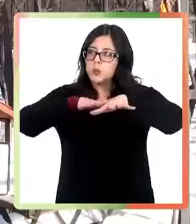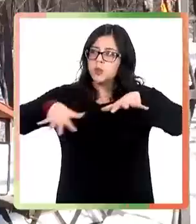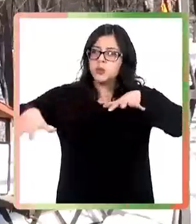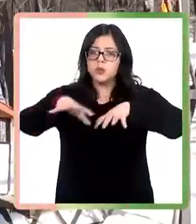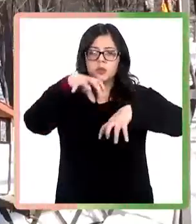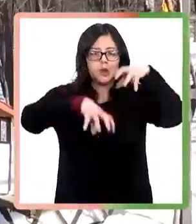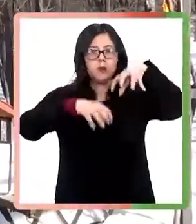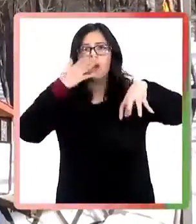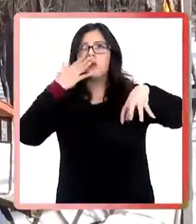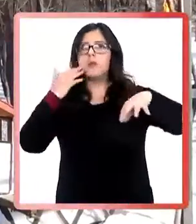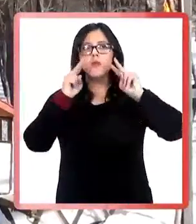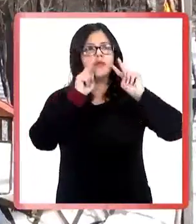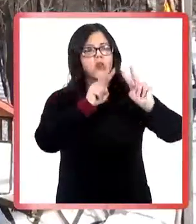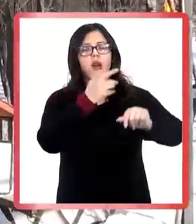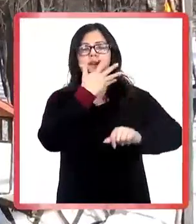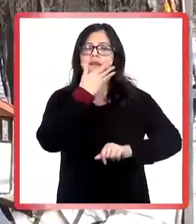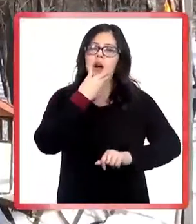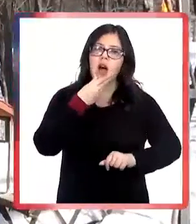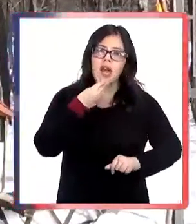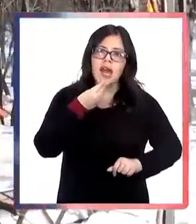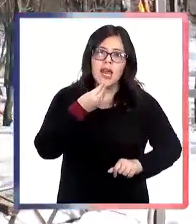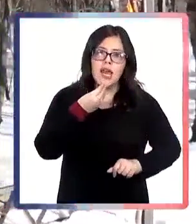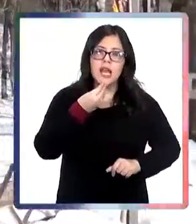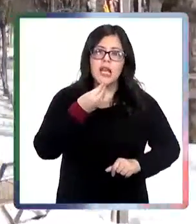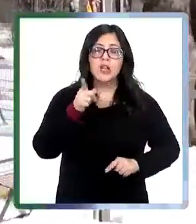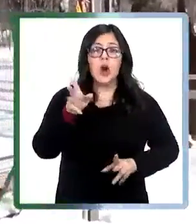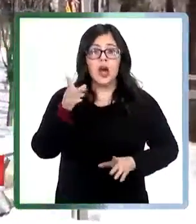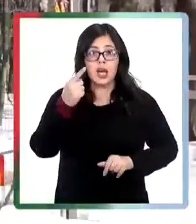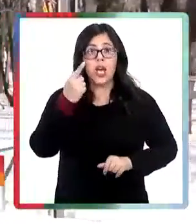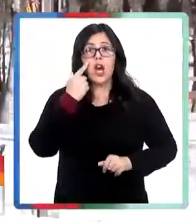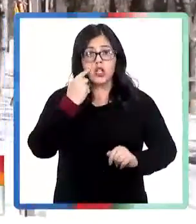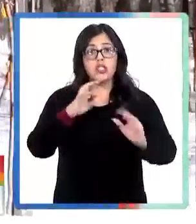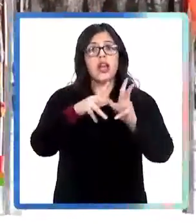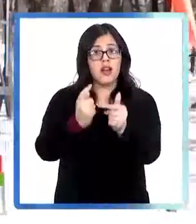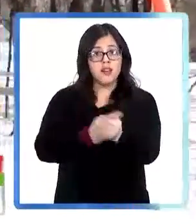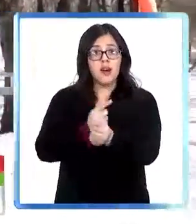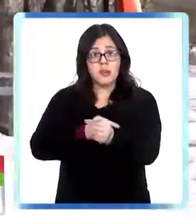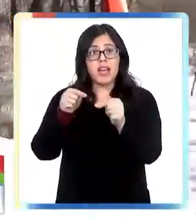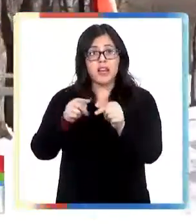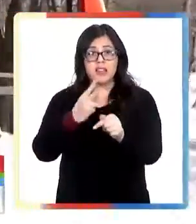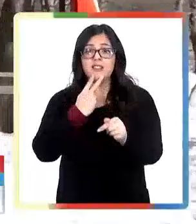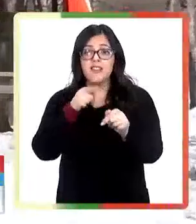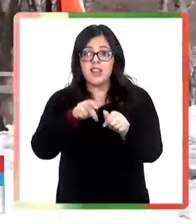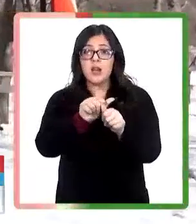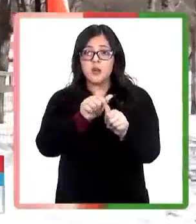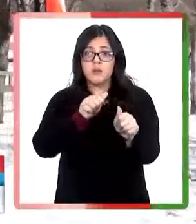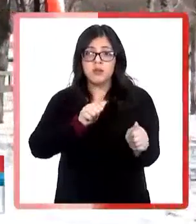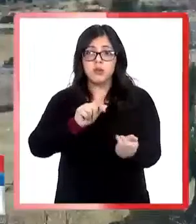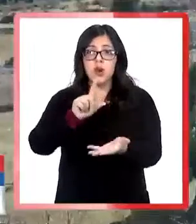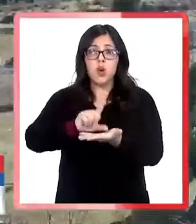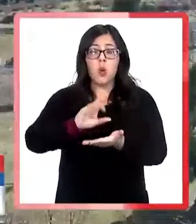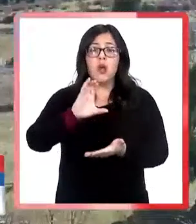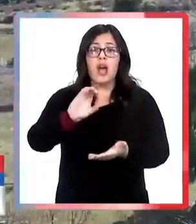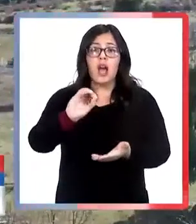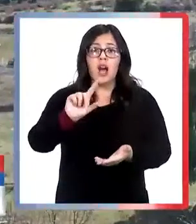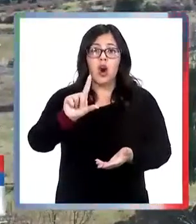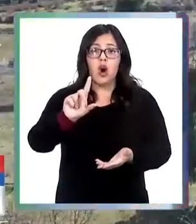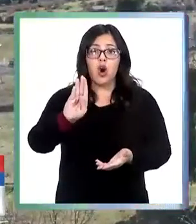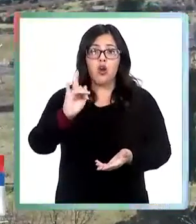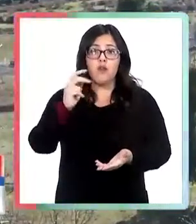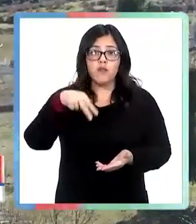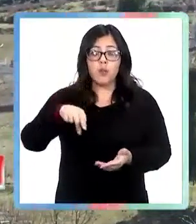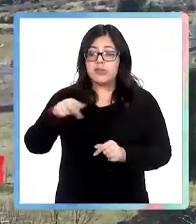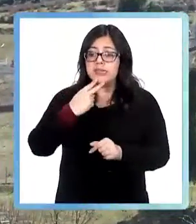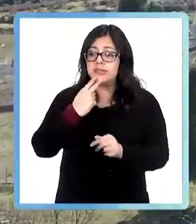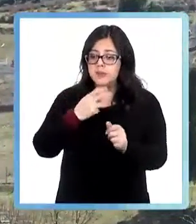Los parajes de nuestra zona cordillerana son una maravilla. Realidad que muy bien conocen las familias que habitan este apartado sector de la